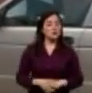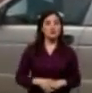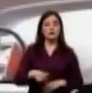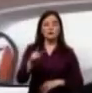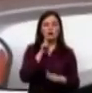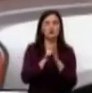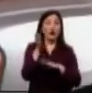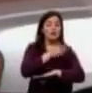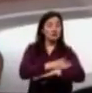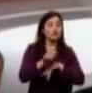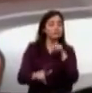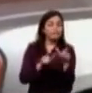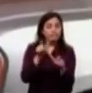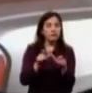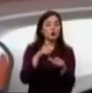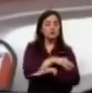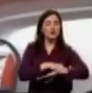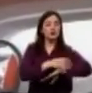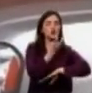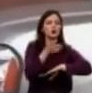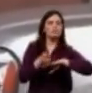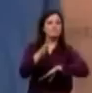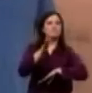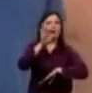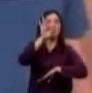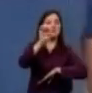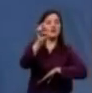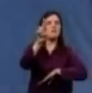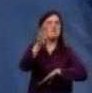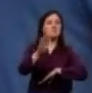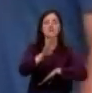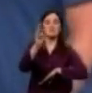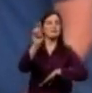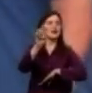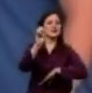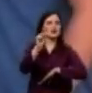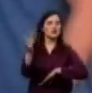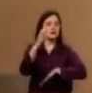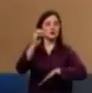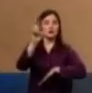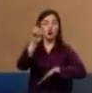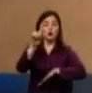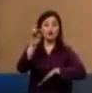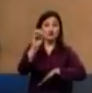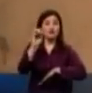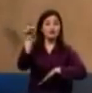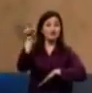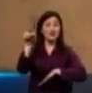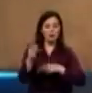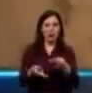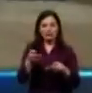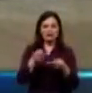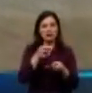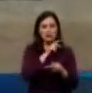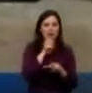Varias denuncias hechas por moradores de la 12 y Febres Cordero alertaron a las autoridades que en una de las casas del sector, detrás de la fachada de venta de